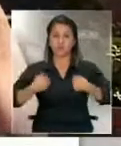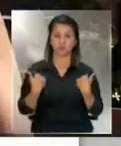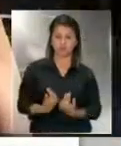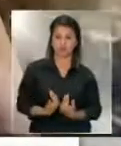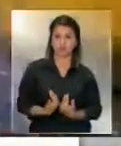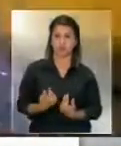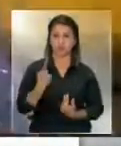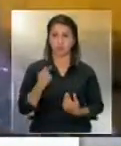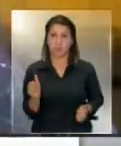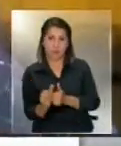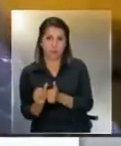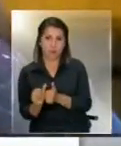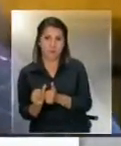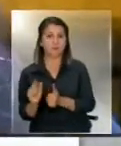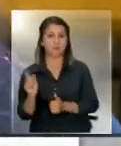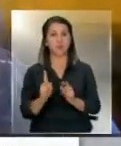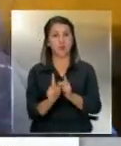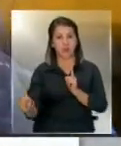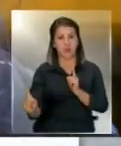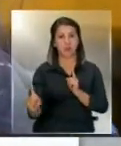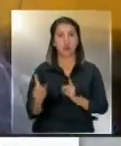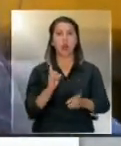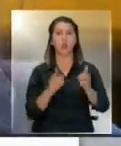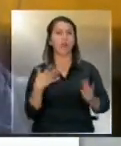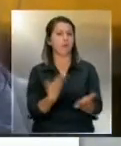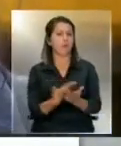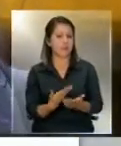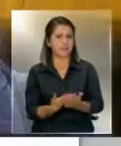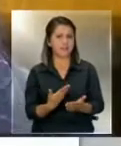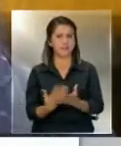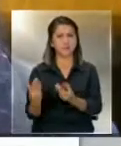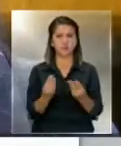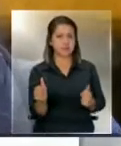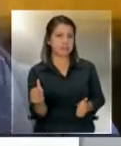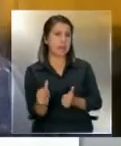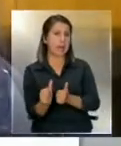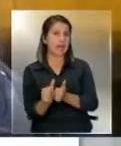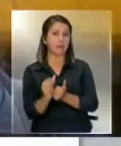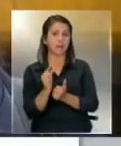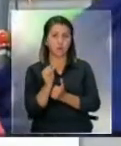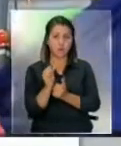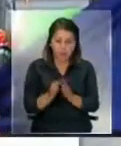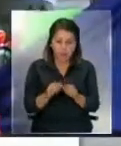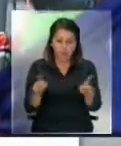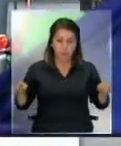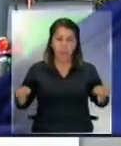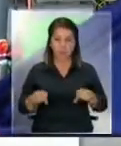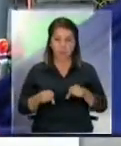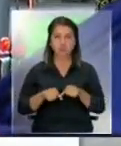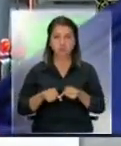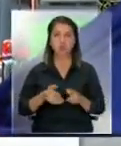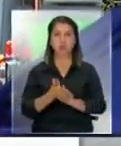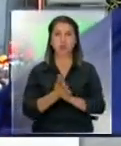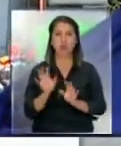a pegar. Que antes que se pasa de listo cuando hay mucha cercanía por el poco espacio que existe. Lo que se refiere en las cosas hay